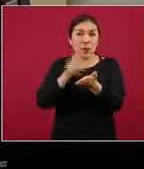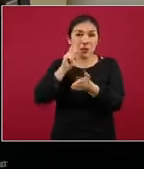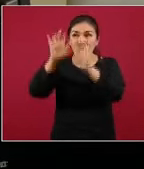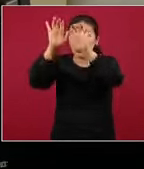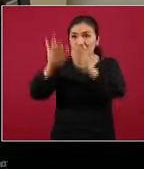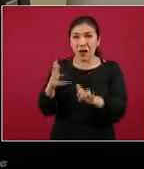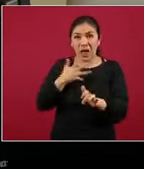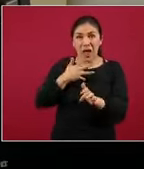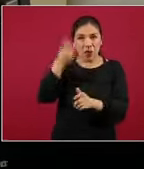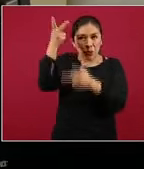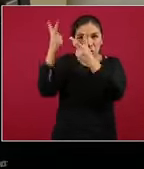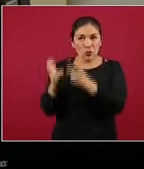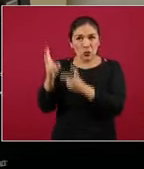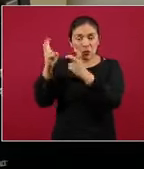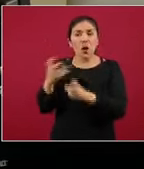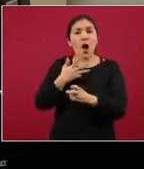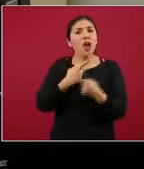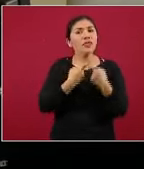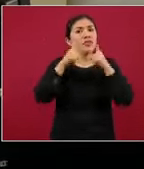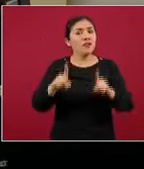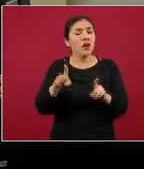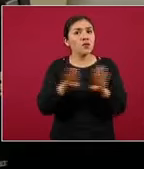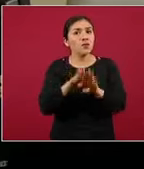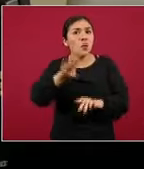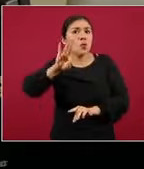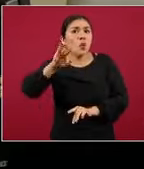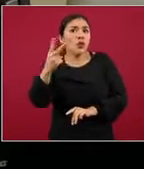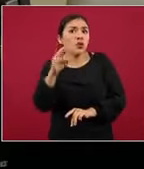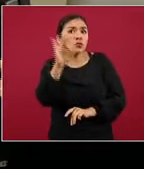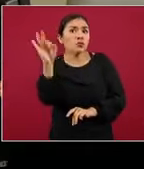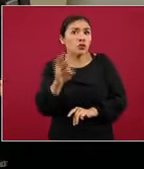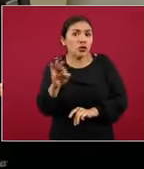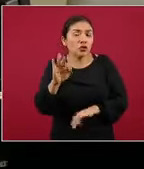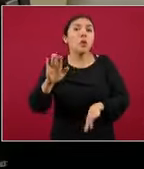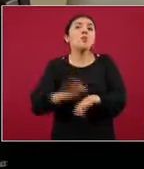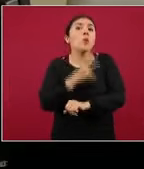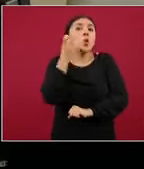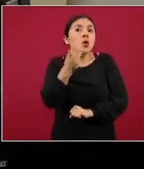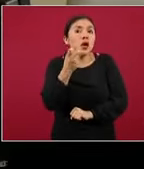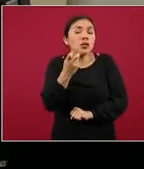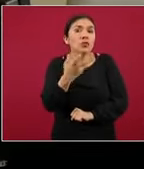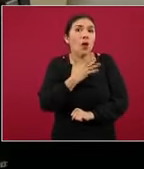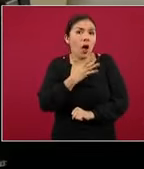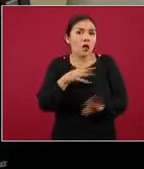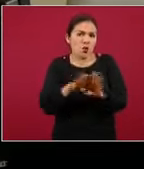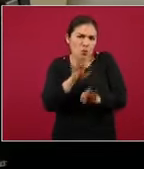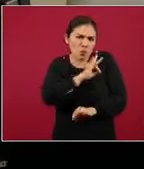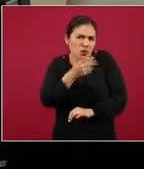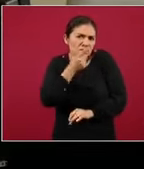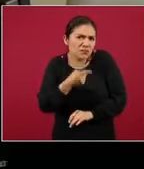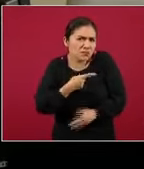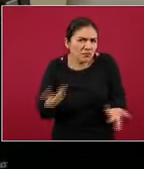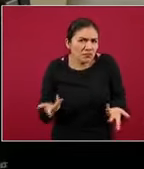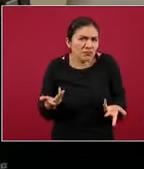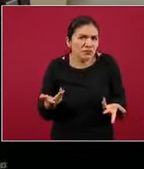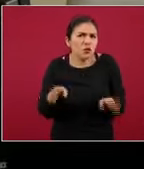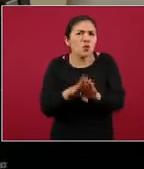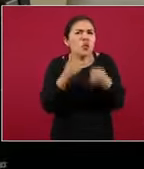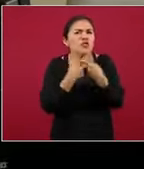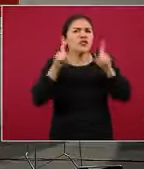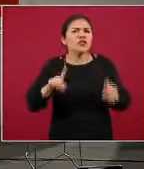descargar viene una diferencia que es de 42%, y por eso ahí, si me pudiera aclarar. Sería cosa de verlo. La